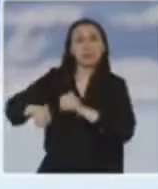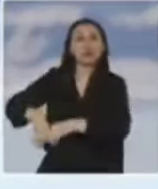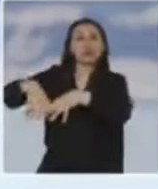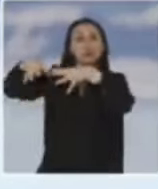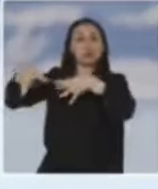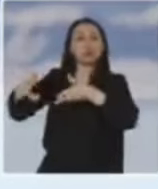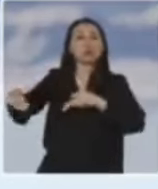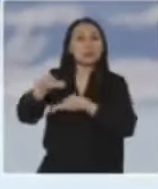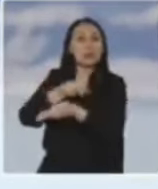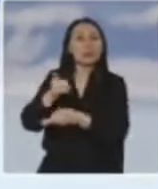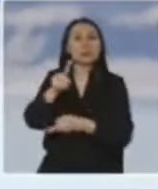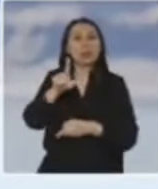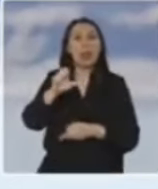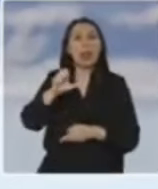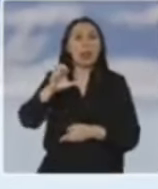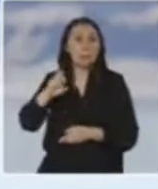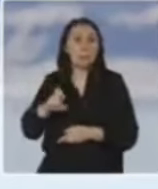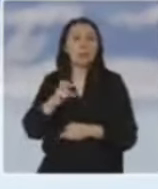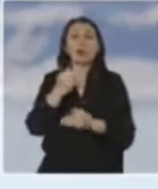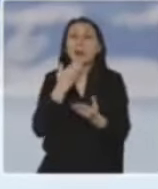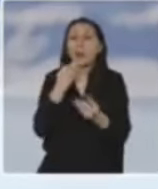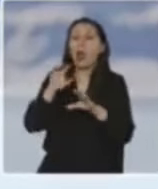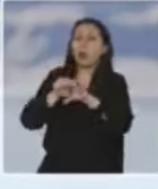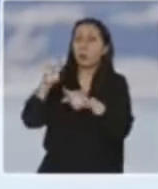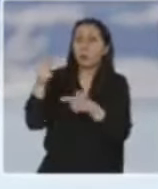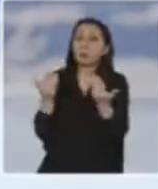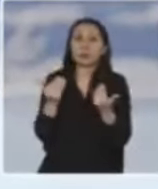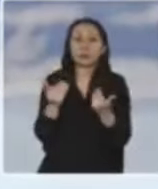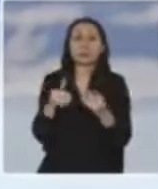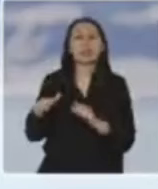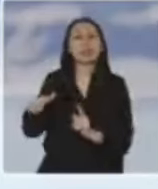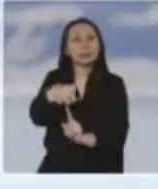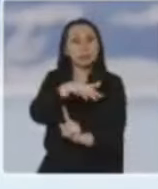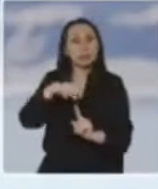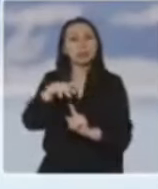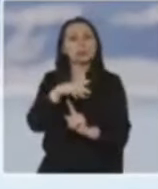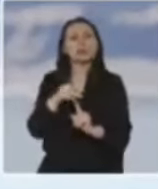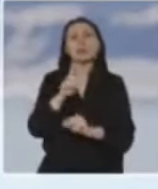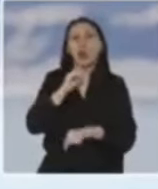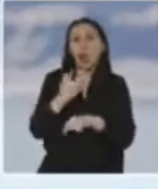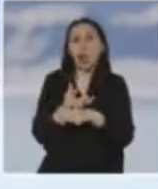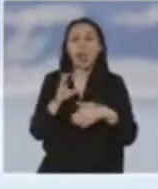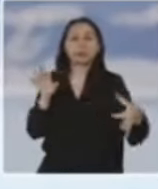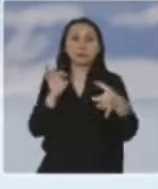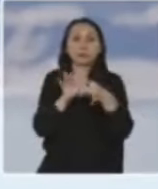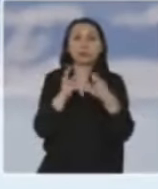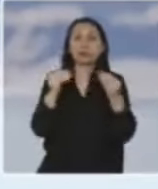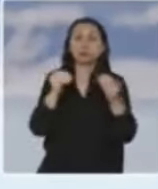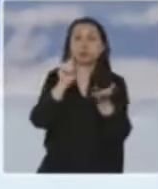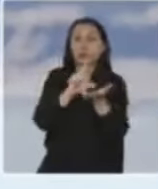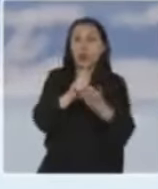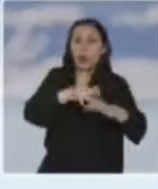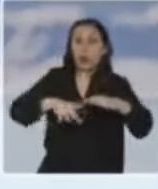el traspaso de los SLP Los acuerdos políticos que se necesitan para ello eh la situación que tenemos de conectividad en muchos lugares de La